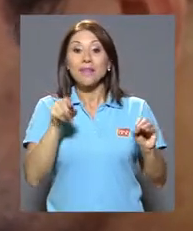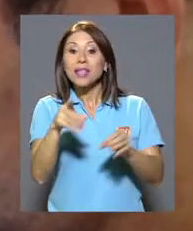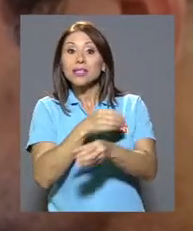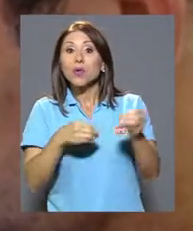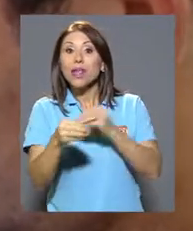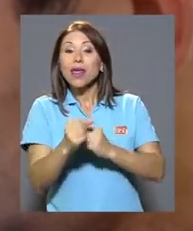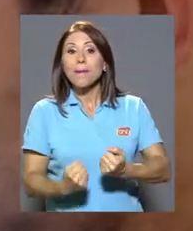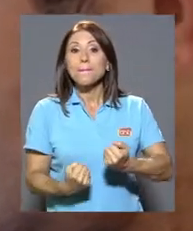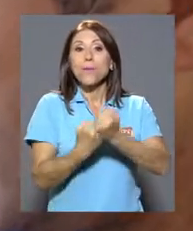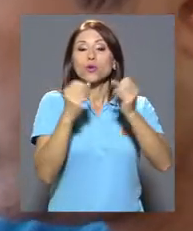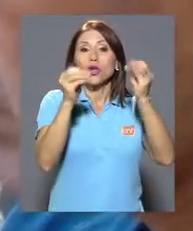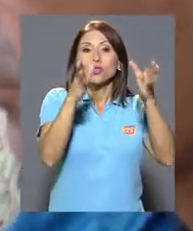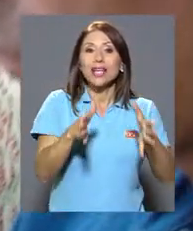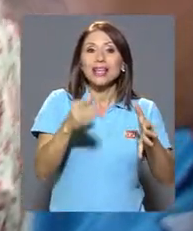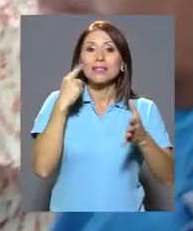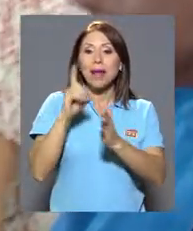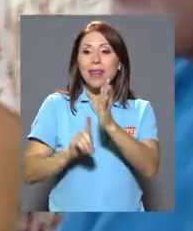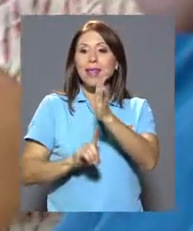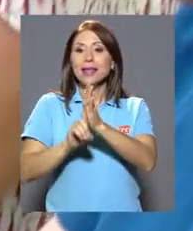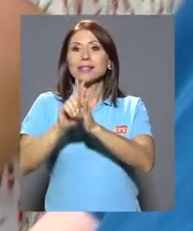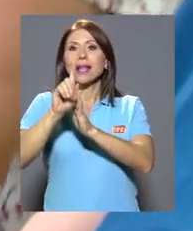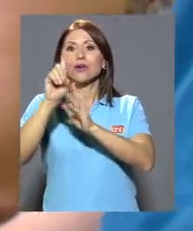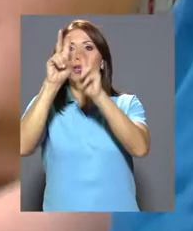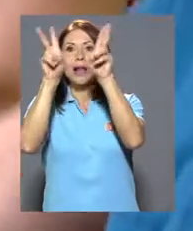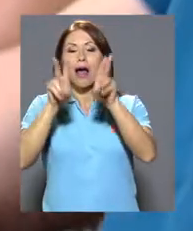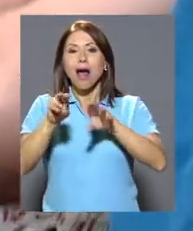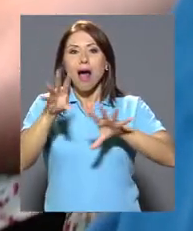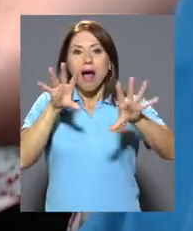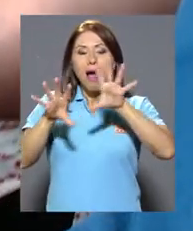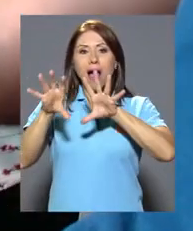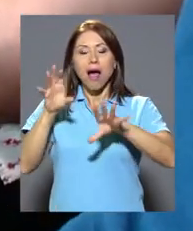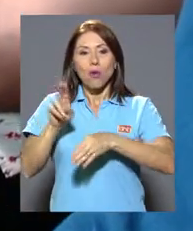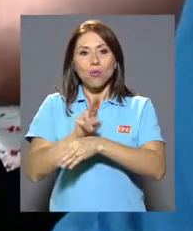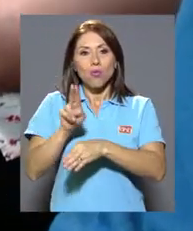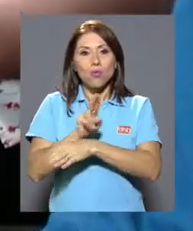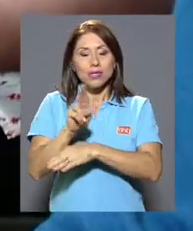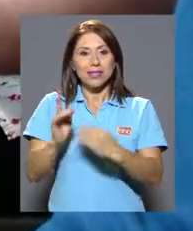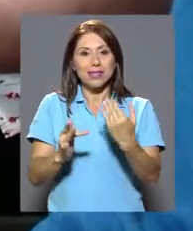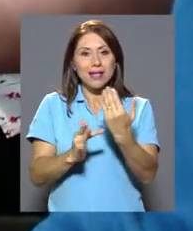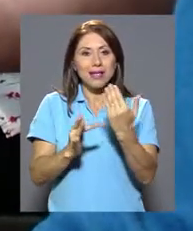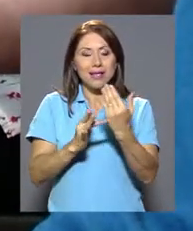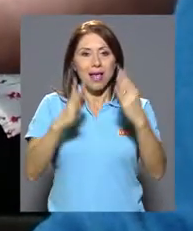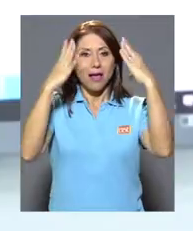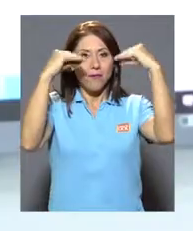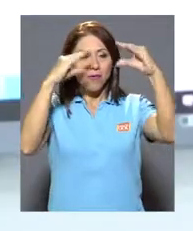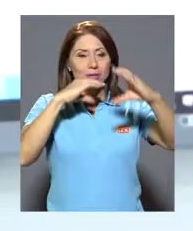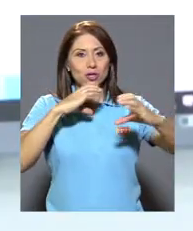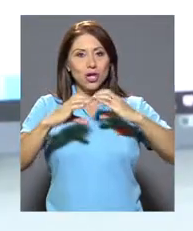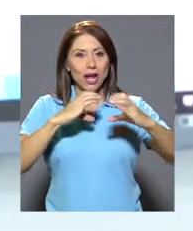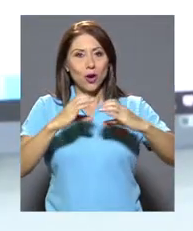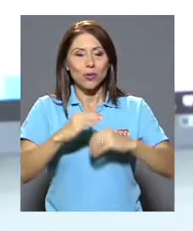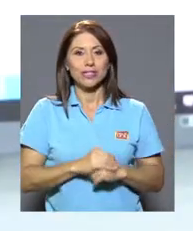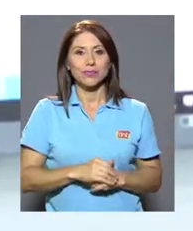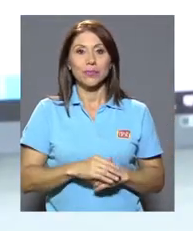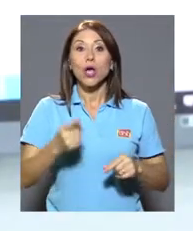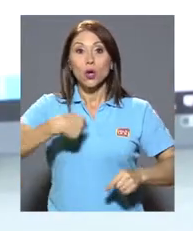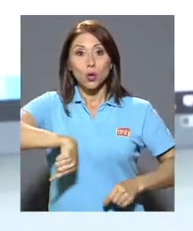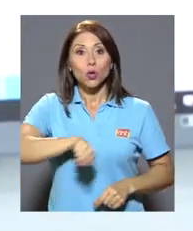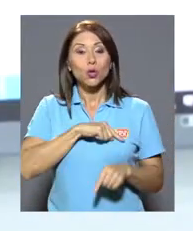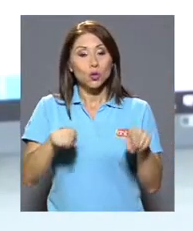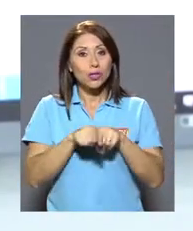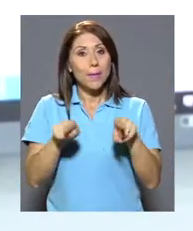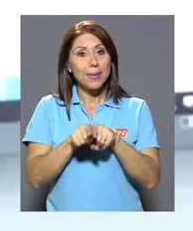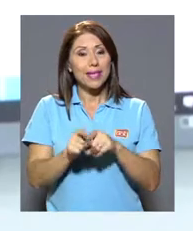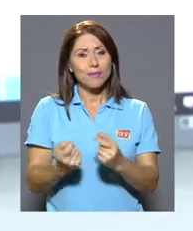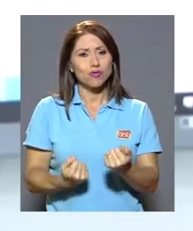docentes en el desarrollo de entornos virtuales usando las tecnologías de la información y la comunicación. Por lo tanto, nosotros también hemos reforzado